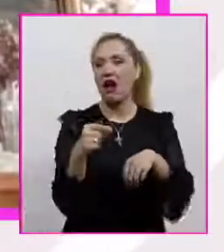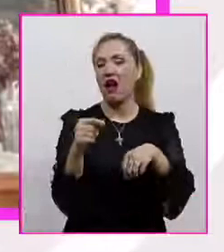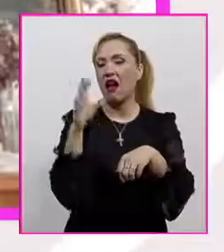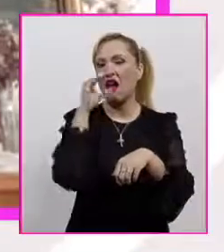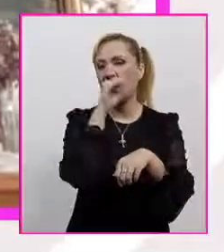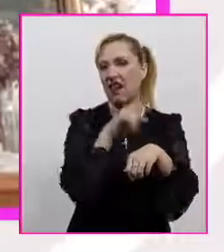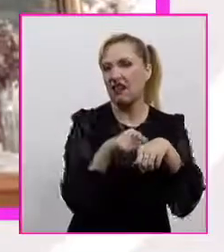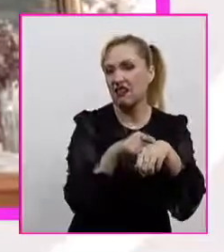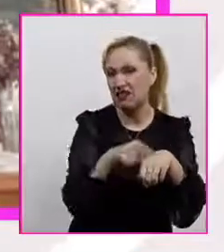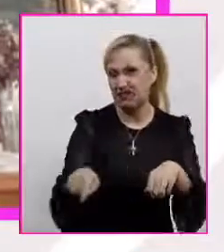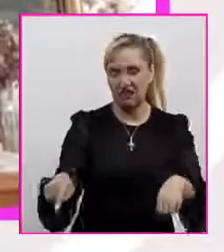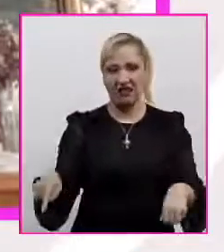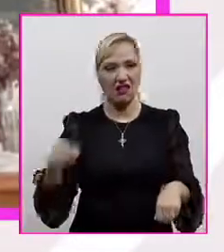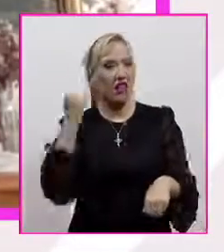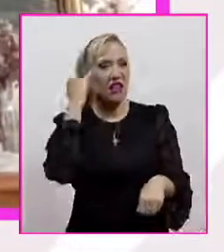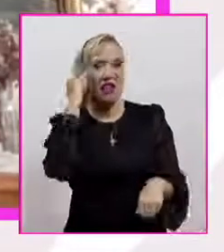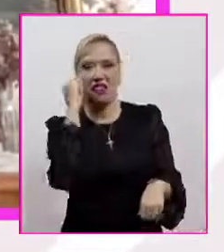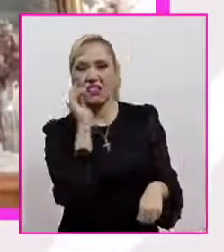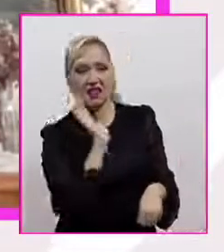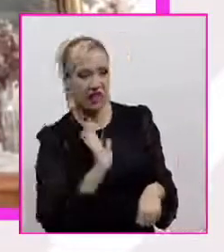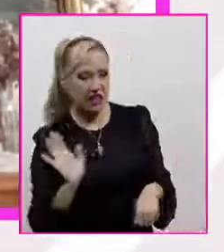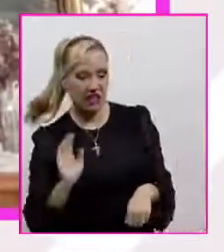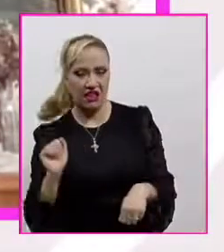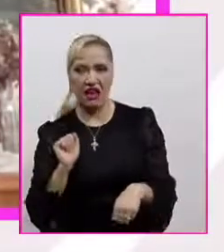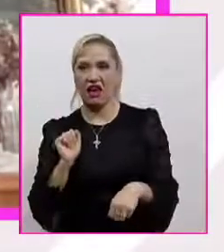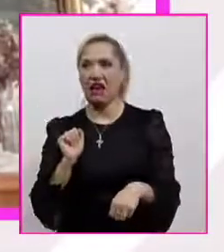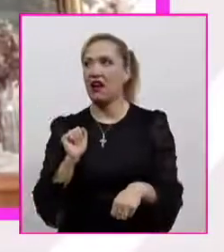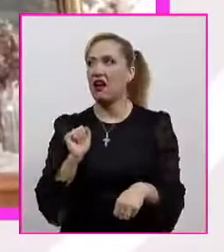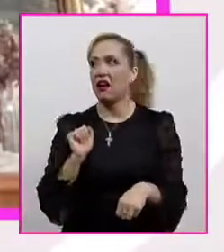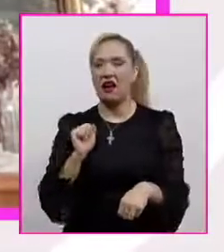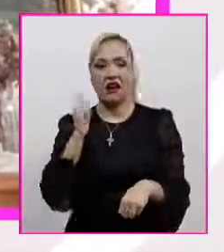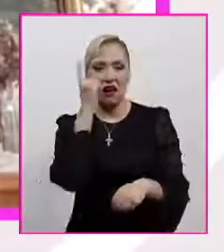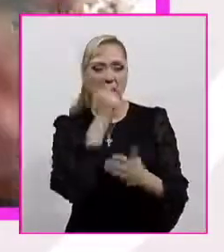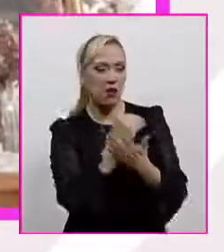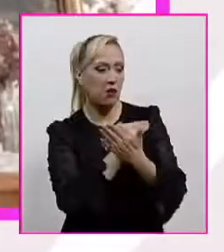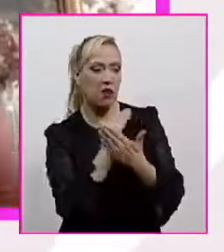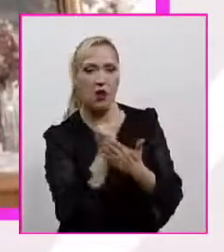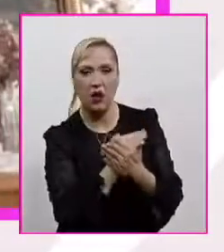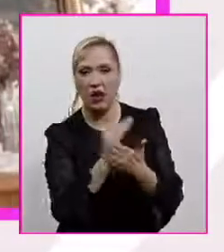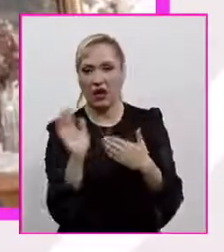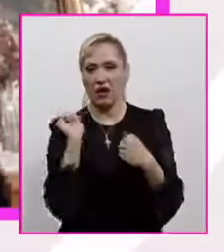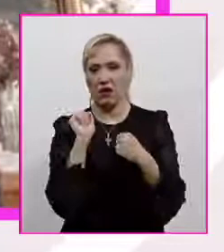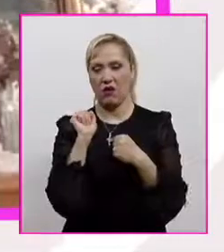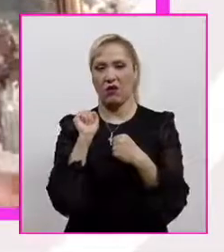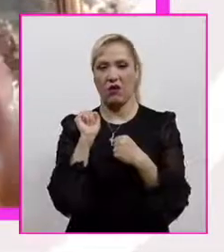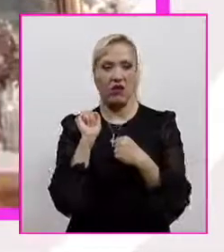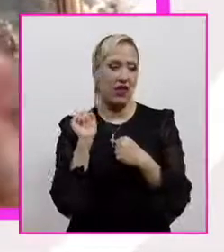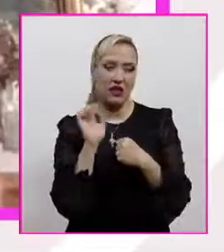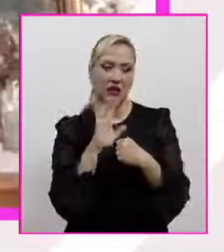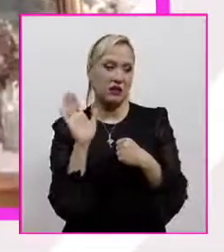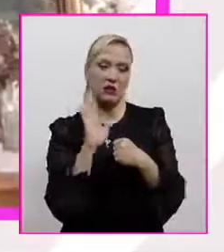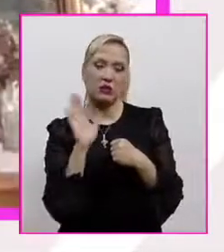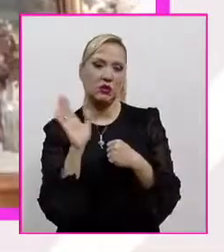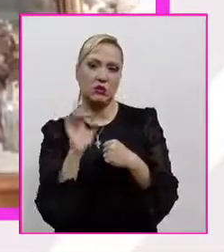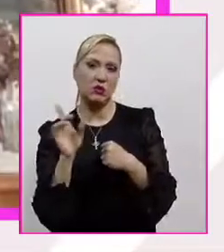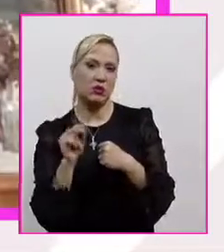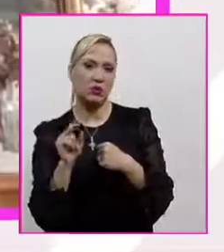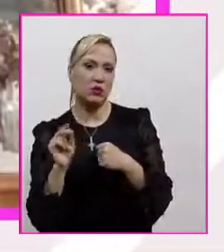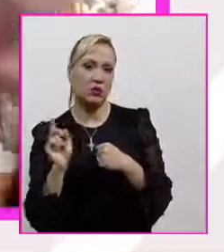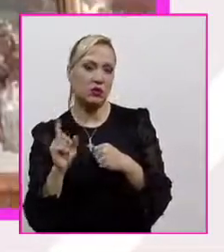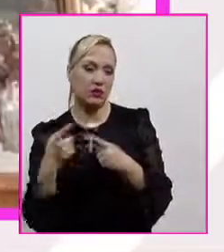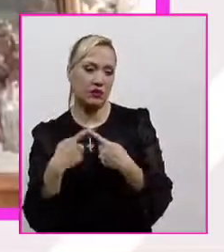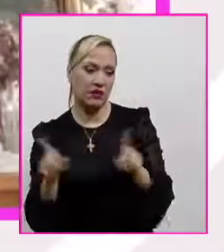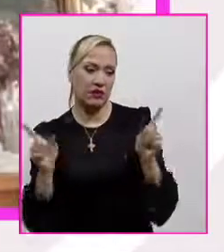ser indígenas, por tener un fenotipo moreno no adecuado al imaginario cultural mexicano,